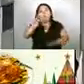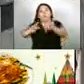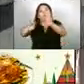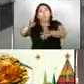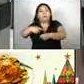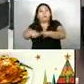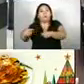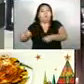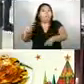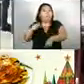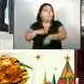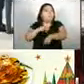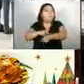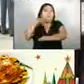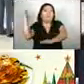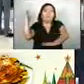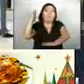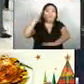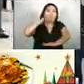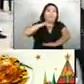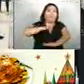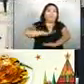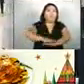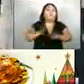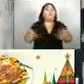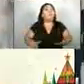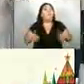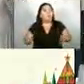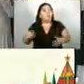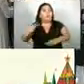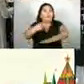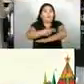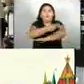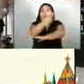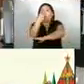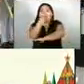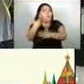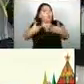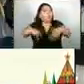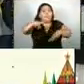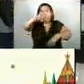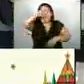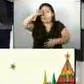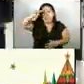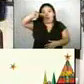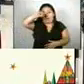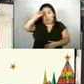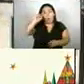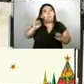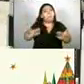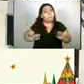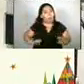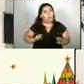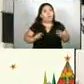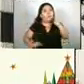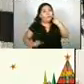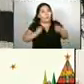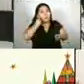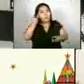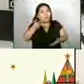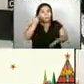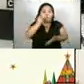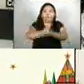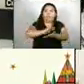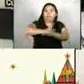migratorios tendrán un horario extraordinario, por lo que las fronteras continuarán prestando sus servicios para que las personas puedan obtener el